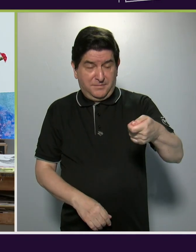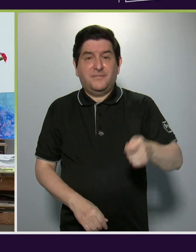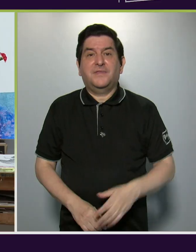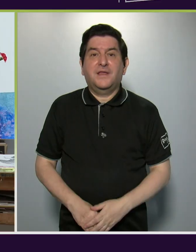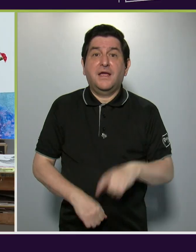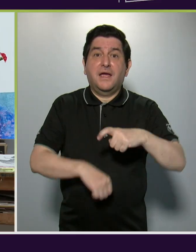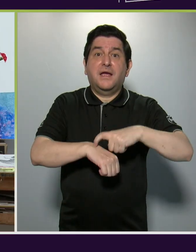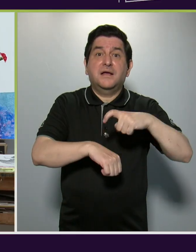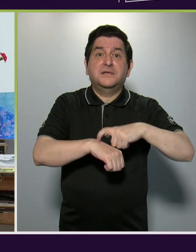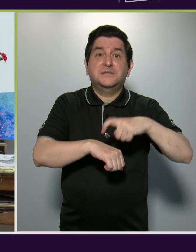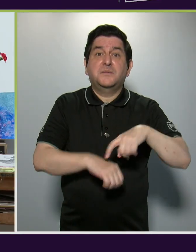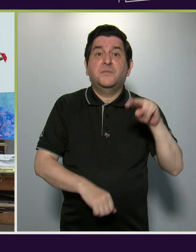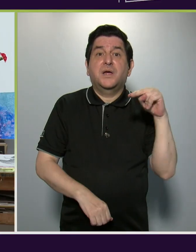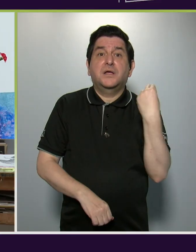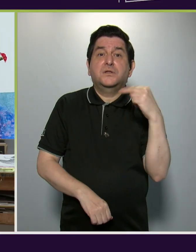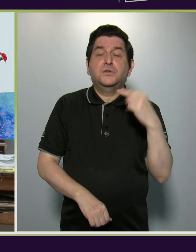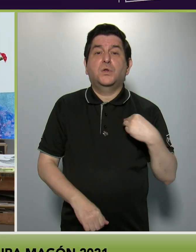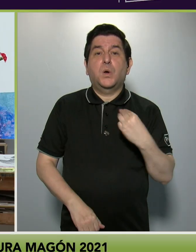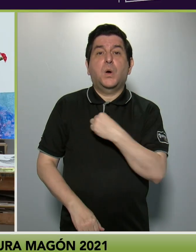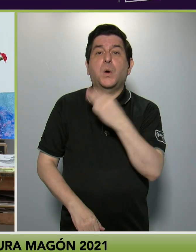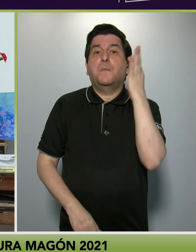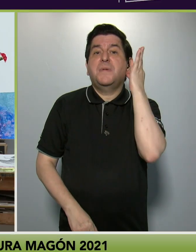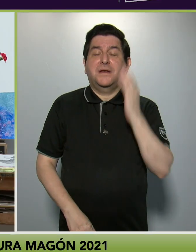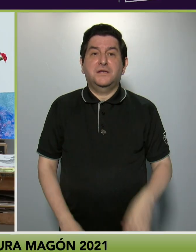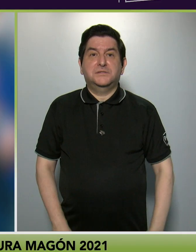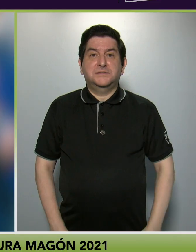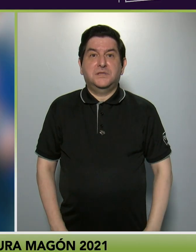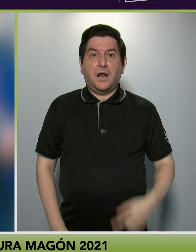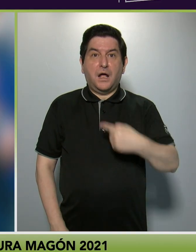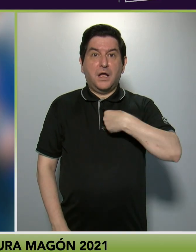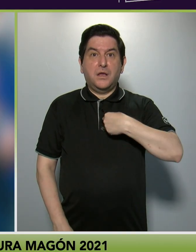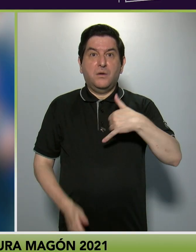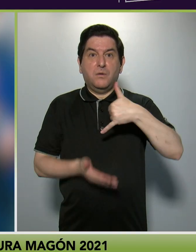en ese momento dando la noticia a la ministra. Le dije, soy el Magón.